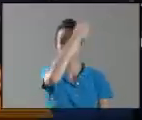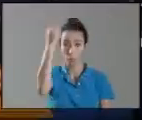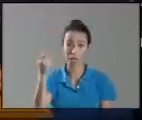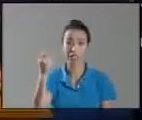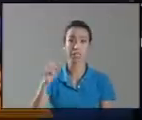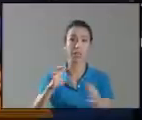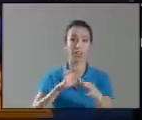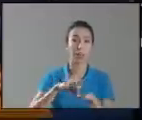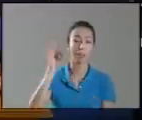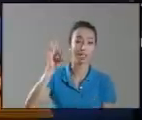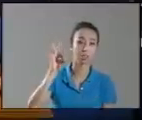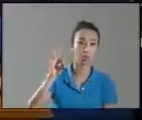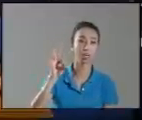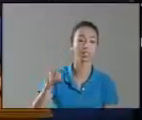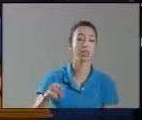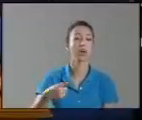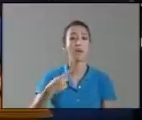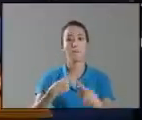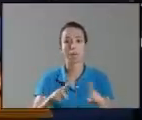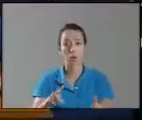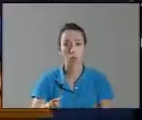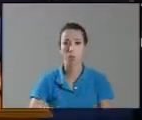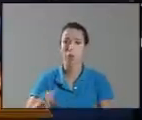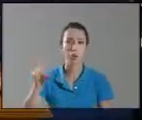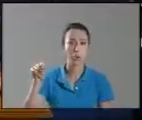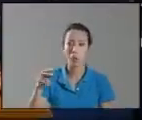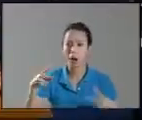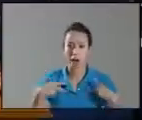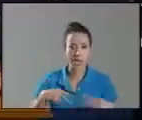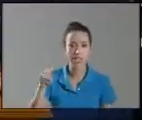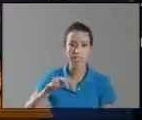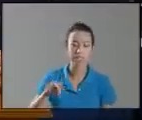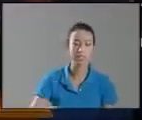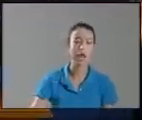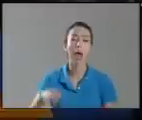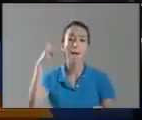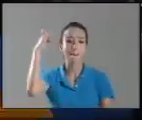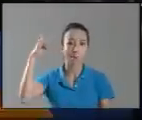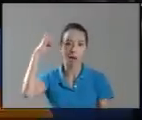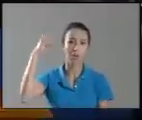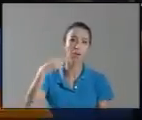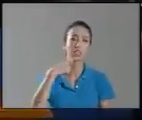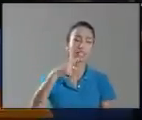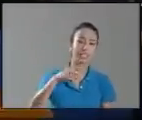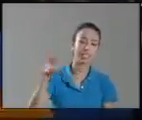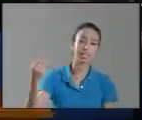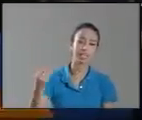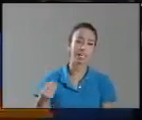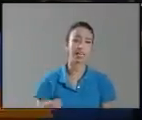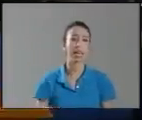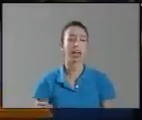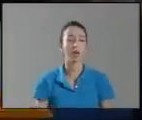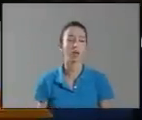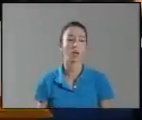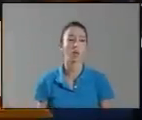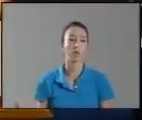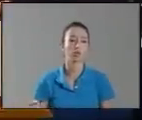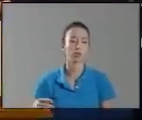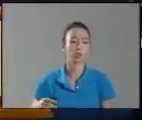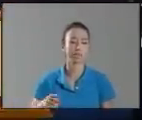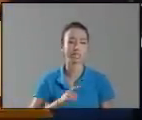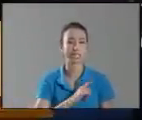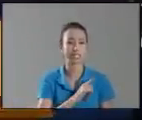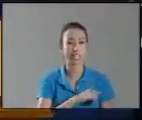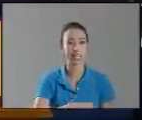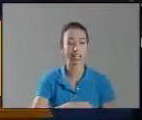apedreado, que lo habían dado por muerto, que lo habían arrastrado, que había sufrido naufragios, que se lo habían llevado al infierno porque también se lo habían llevado al